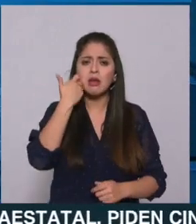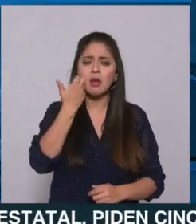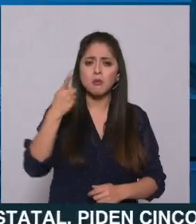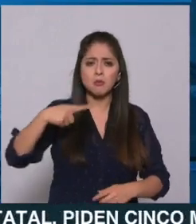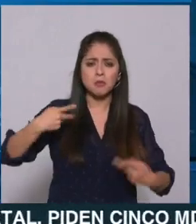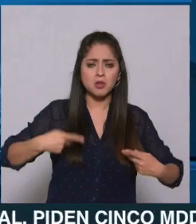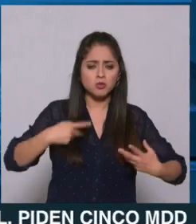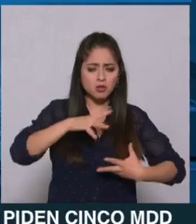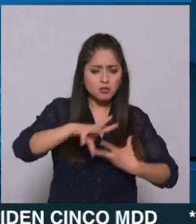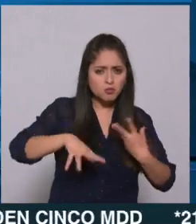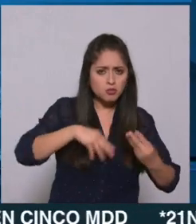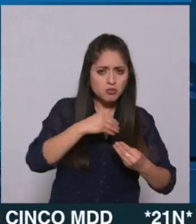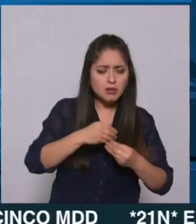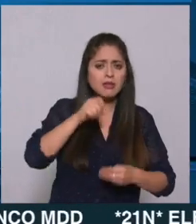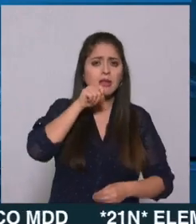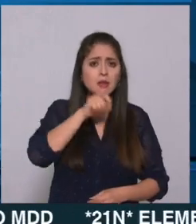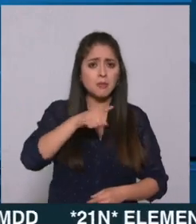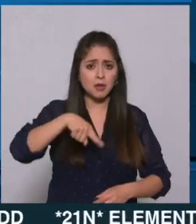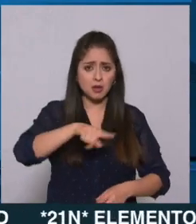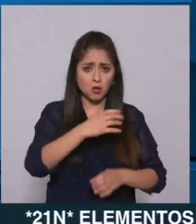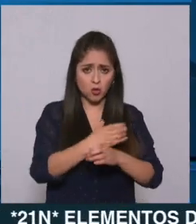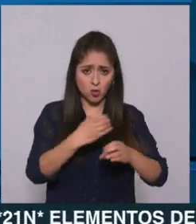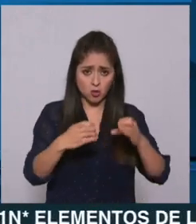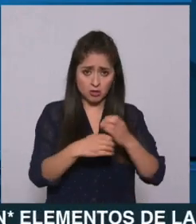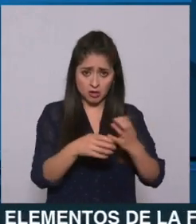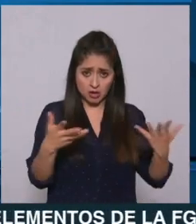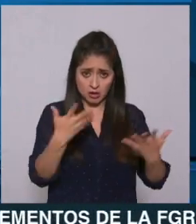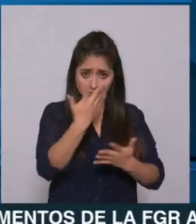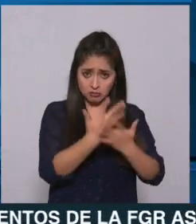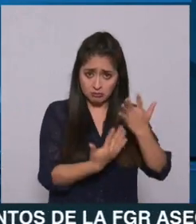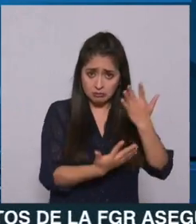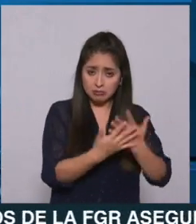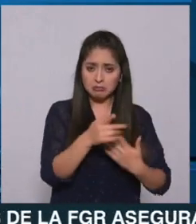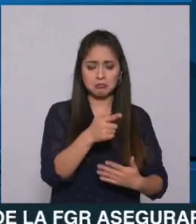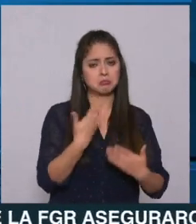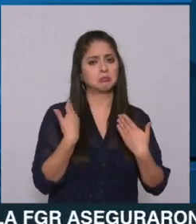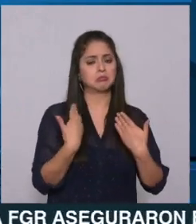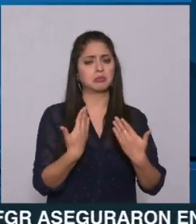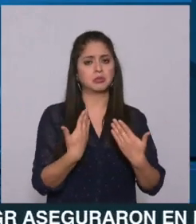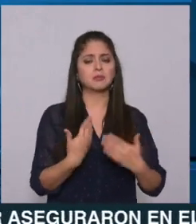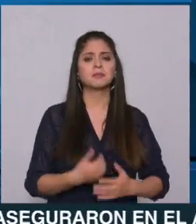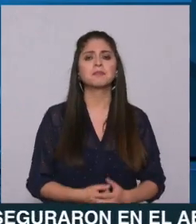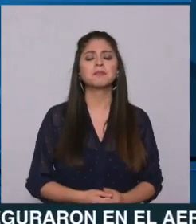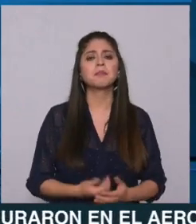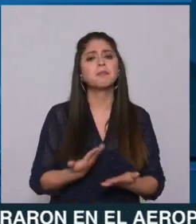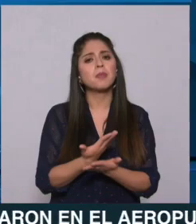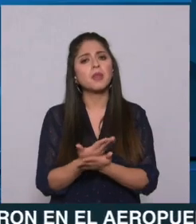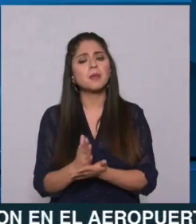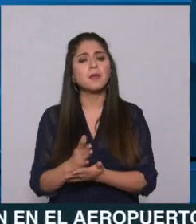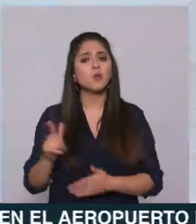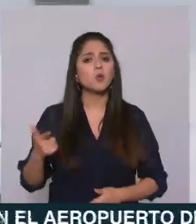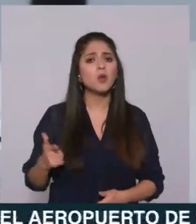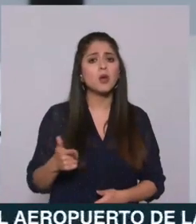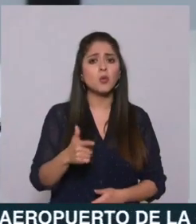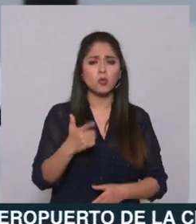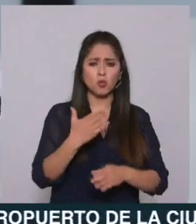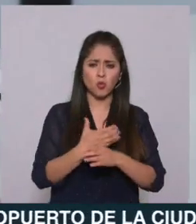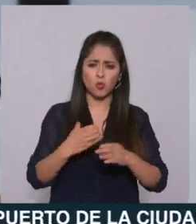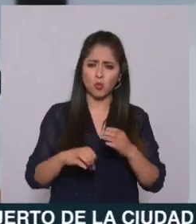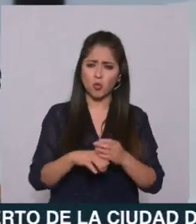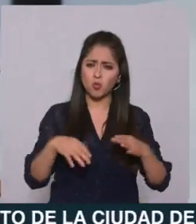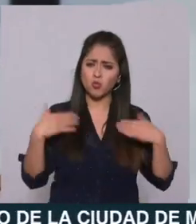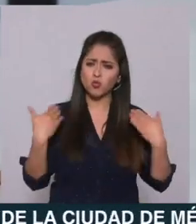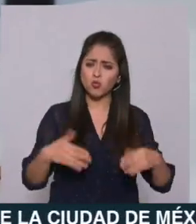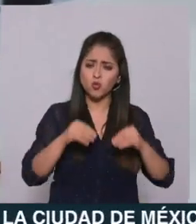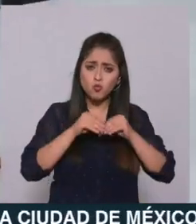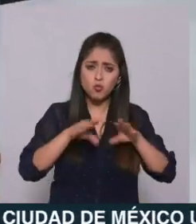gente reconozca que lo hecho en San Luis de la Paz está hecho bien. Y sobre todo que la gente sepa que Guanajuato tiene muchas cosas que ofrecer. No solo es llegar